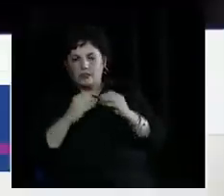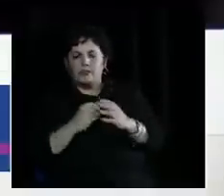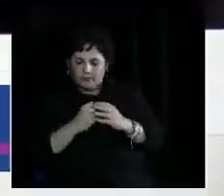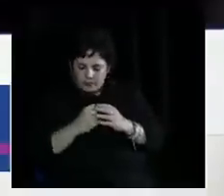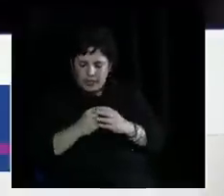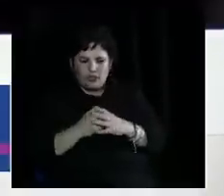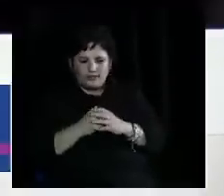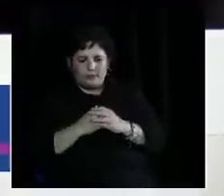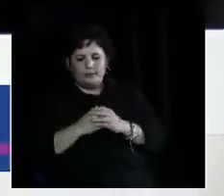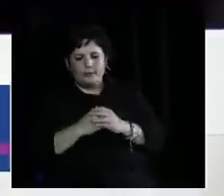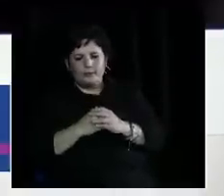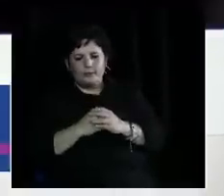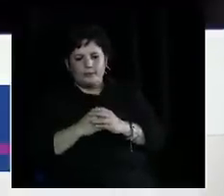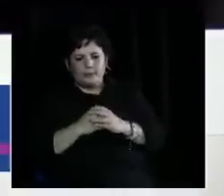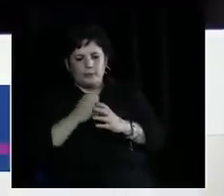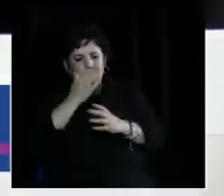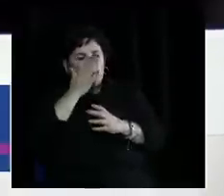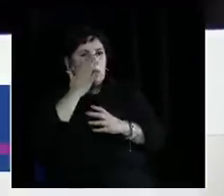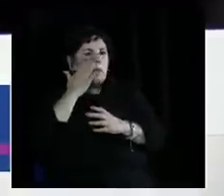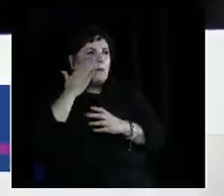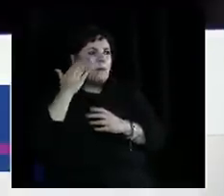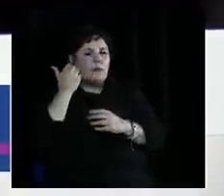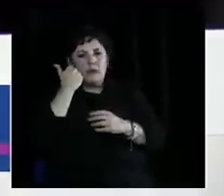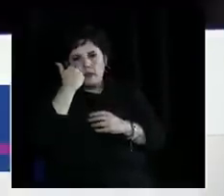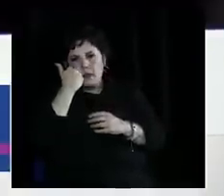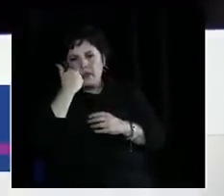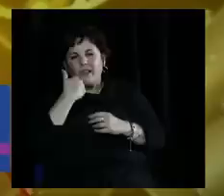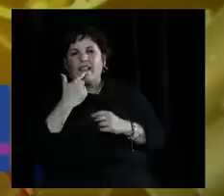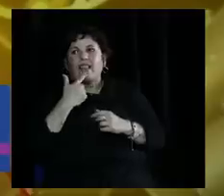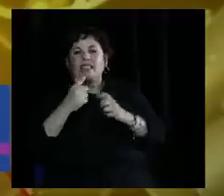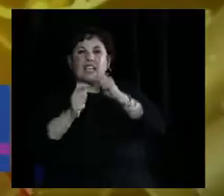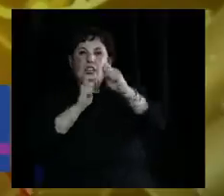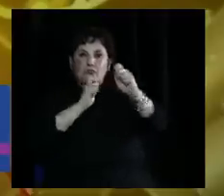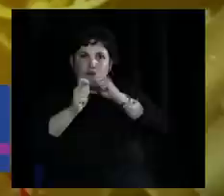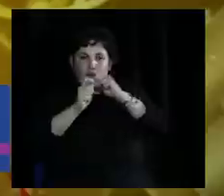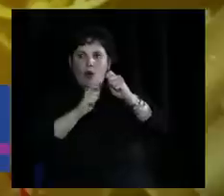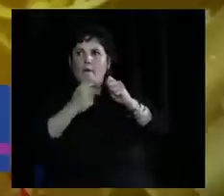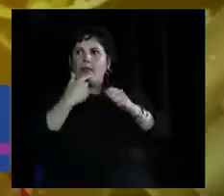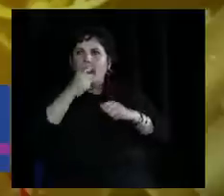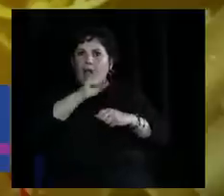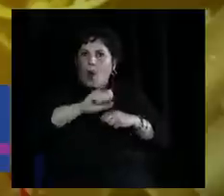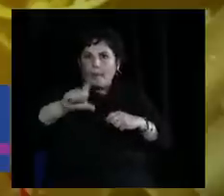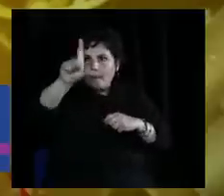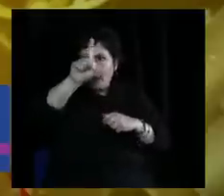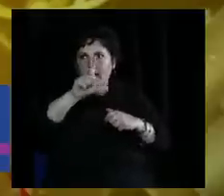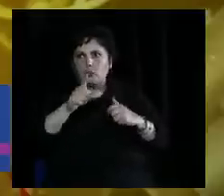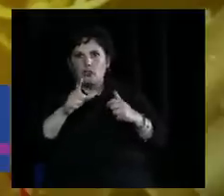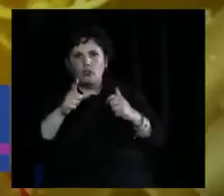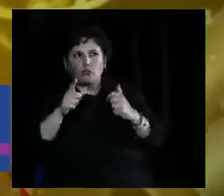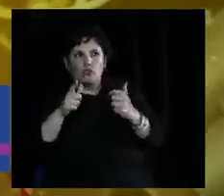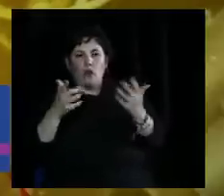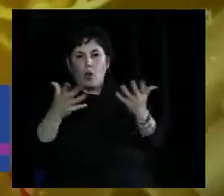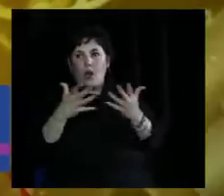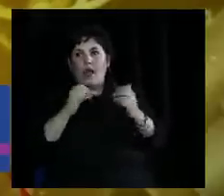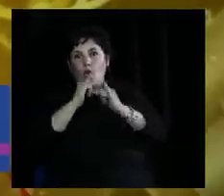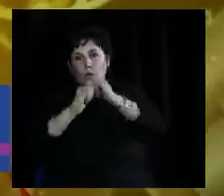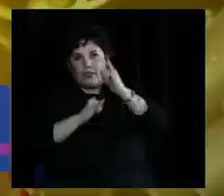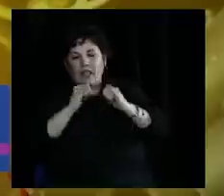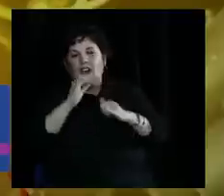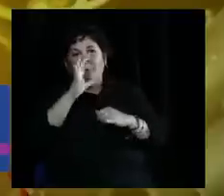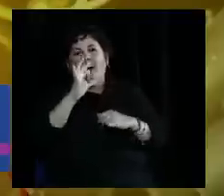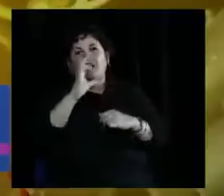noches. El informe de CAINFO registra un aumento significativo, como contaba ahora Sofía,